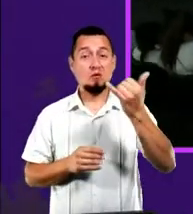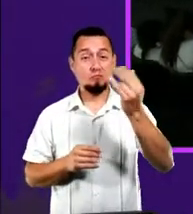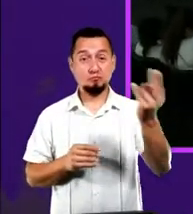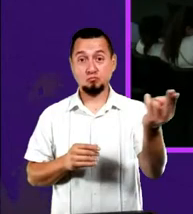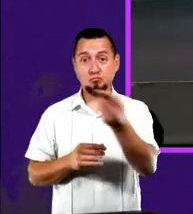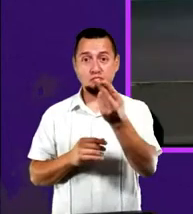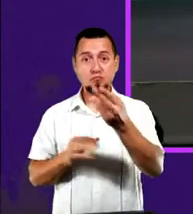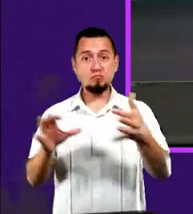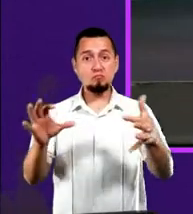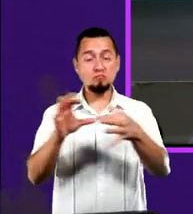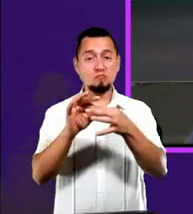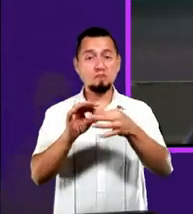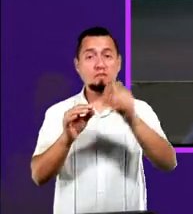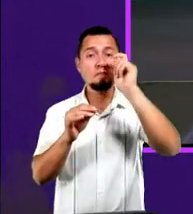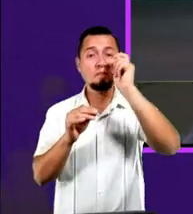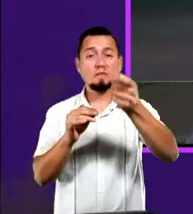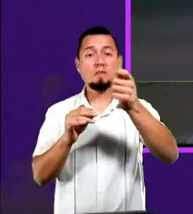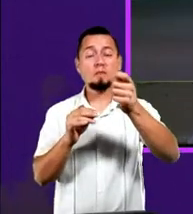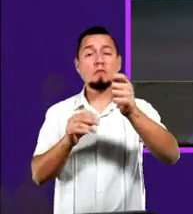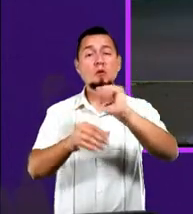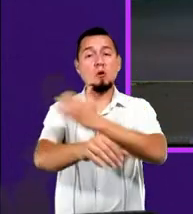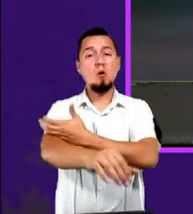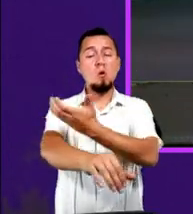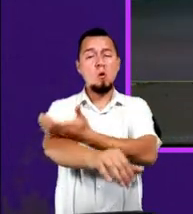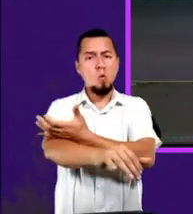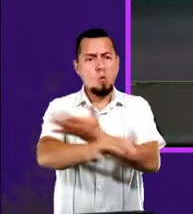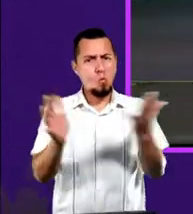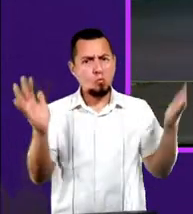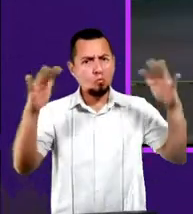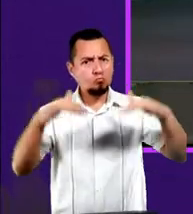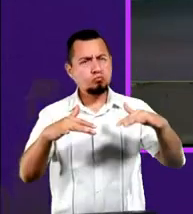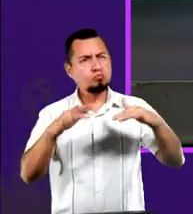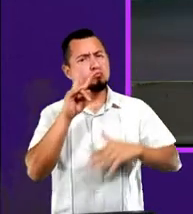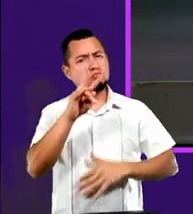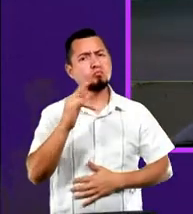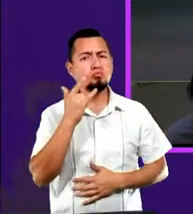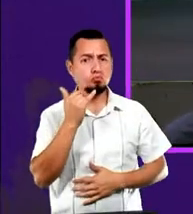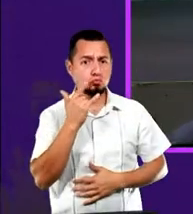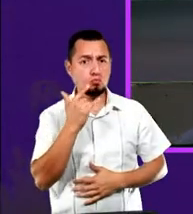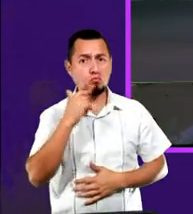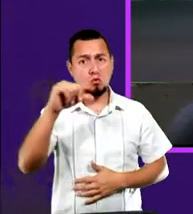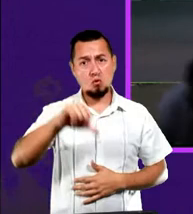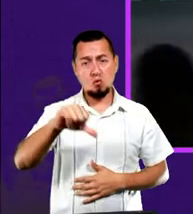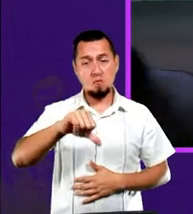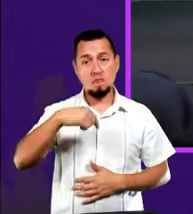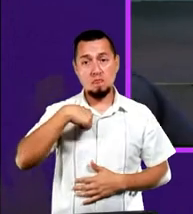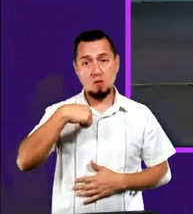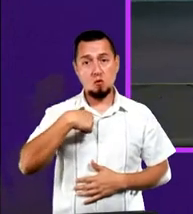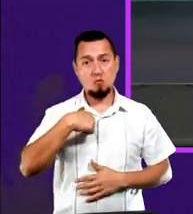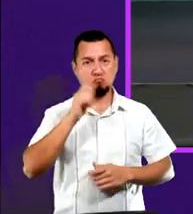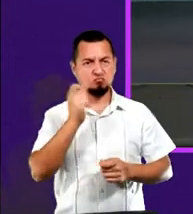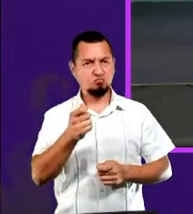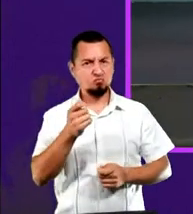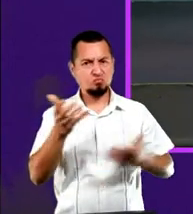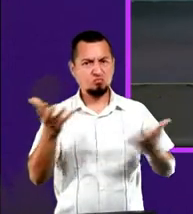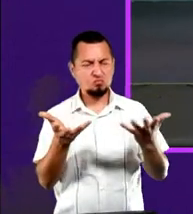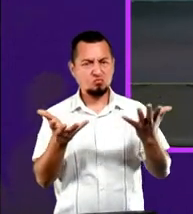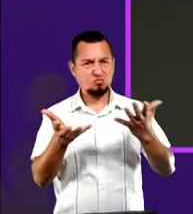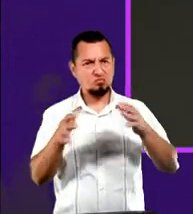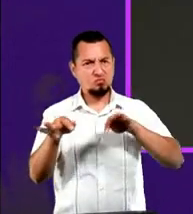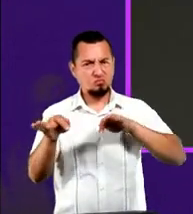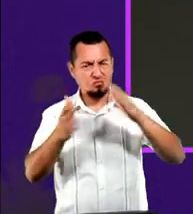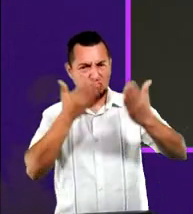unos acompañantes en esta charla, creativos, estudiosos, innovadores,